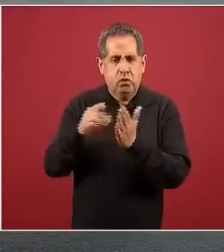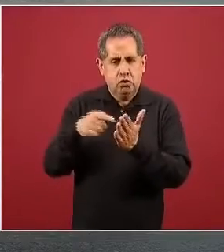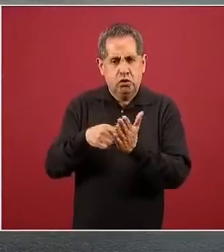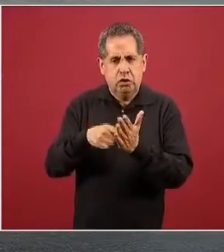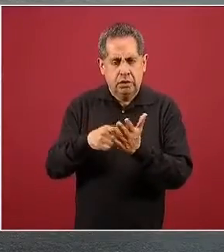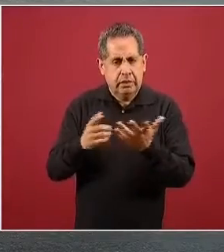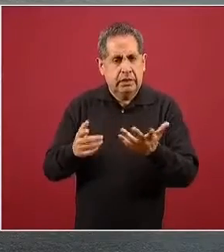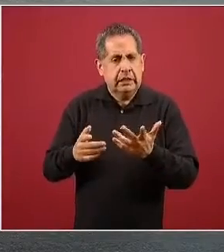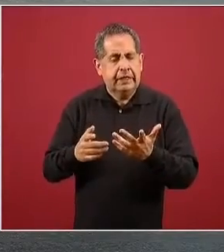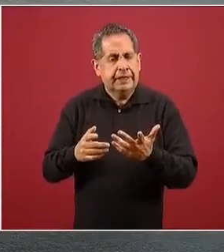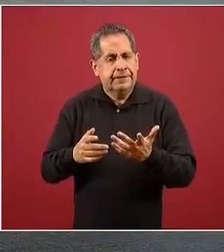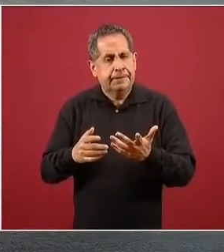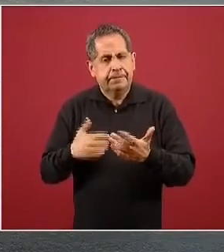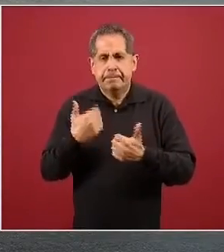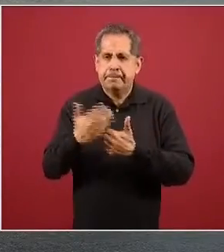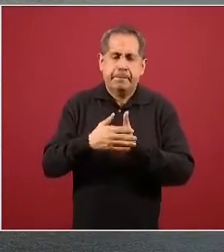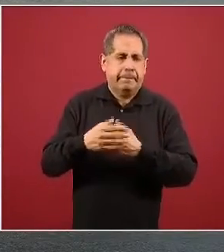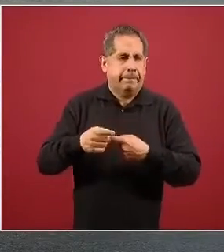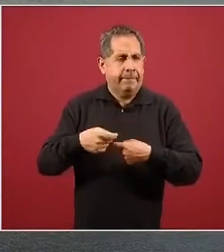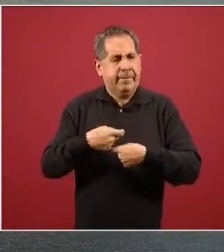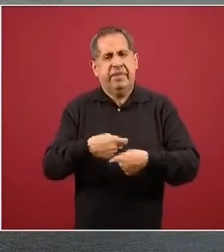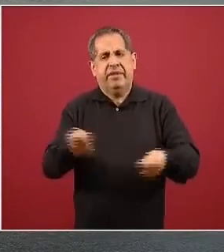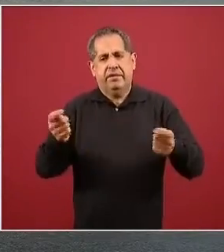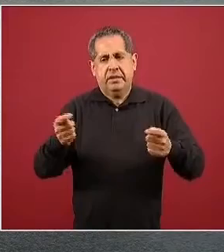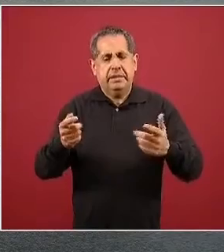están, que se van a dar para